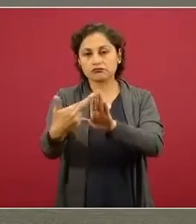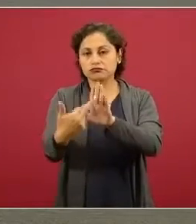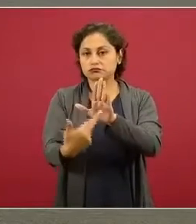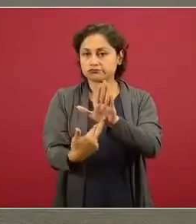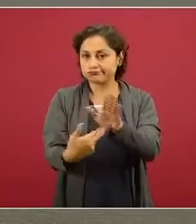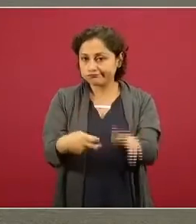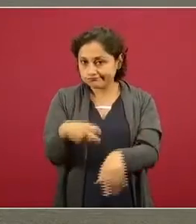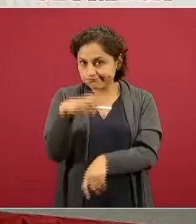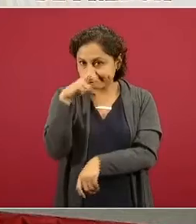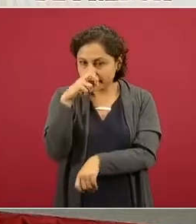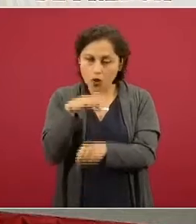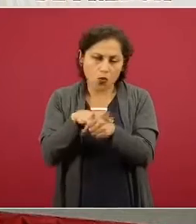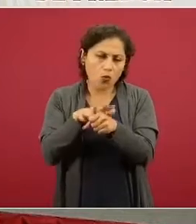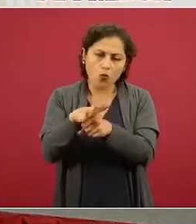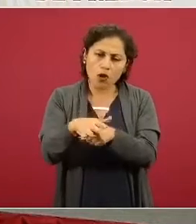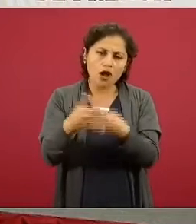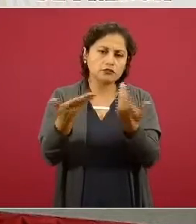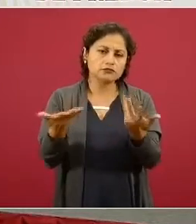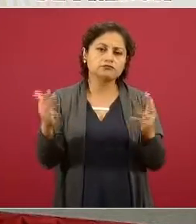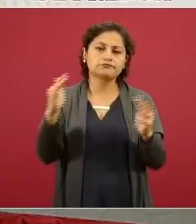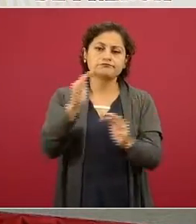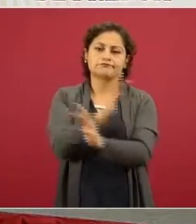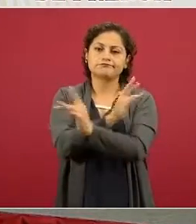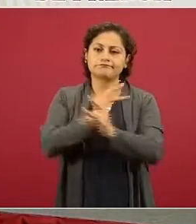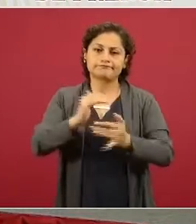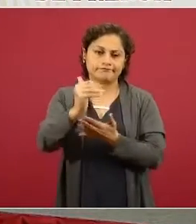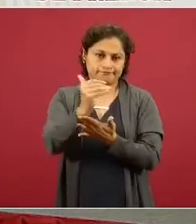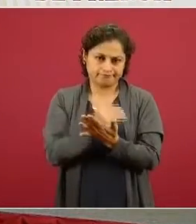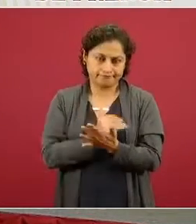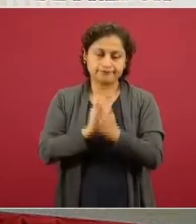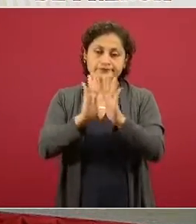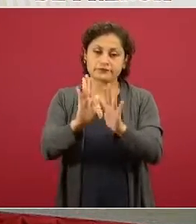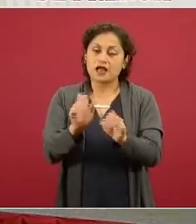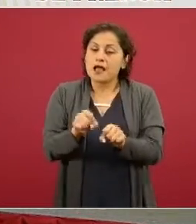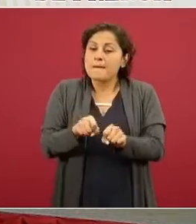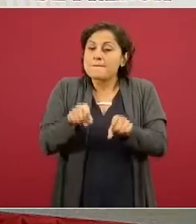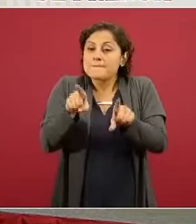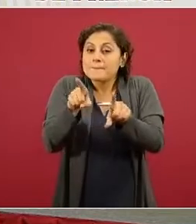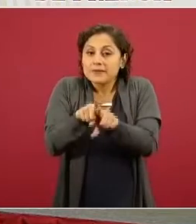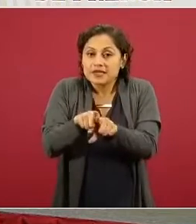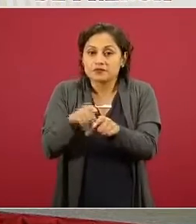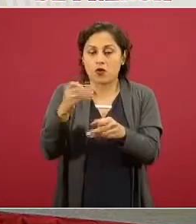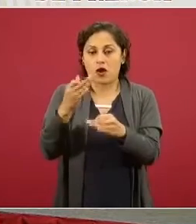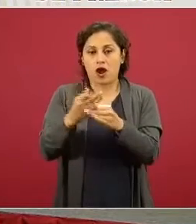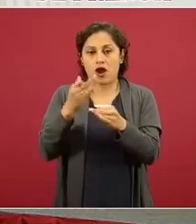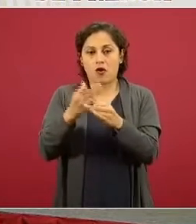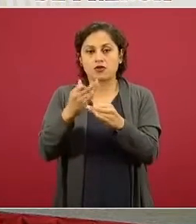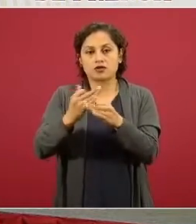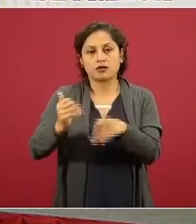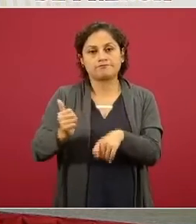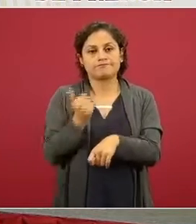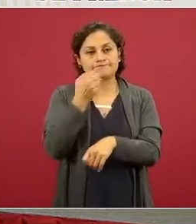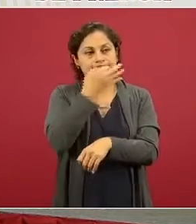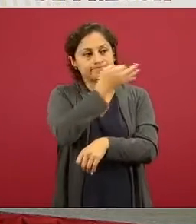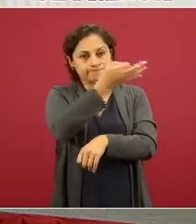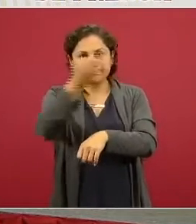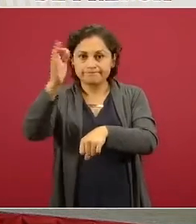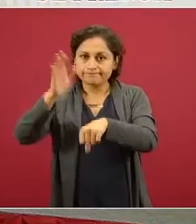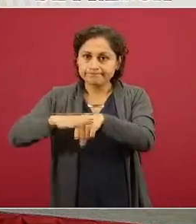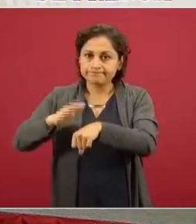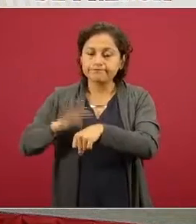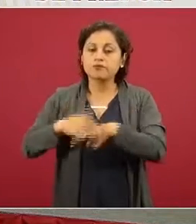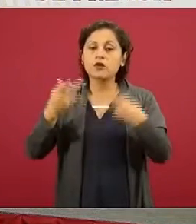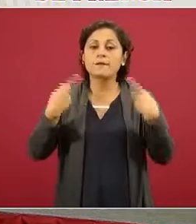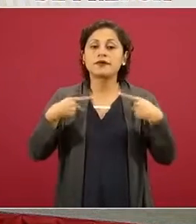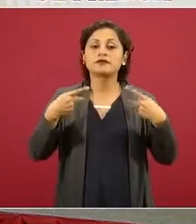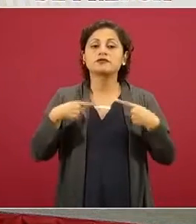disminución de la movilidad, que podemos hacer. Y también un llamado a la población, creo que también independientemente de lo que